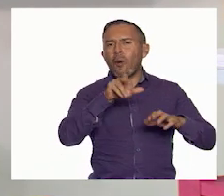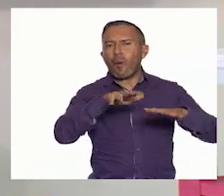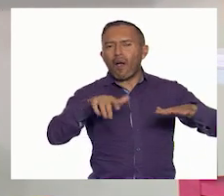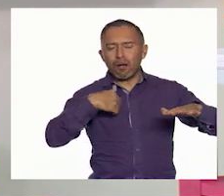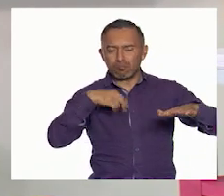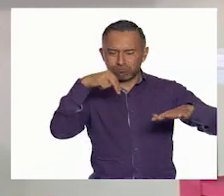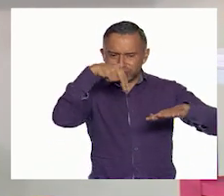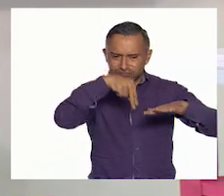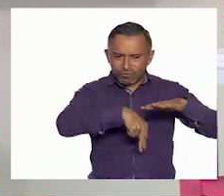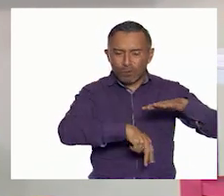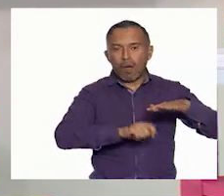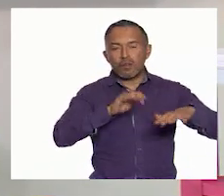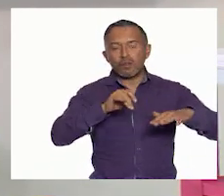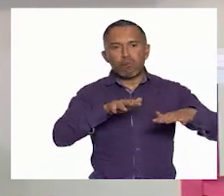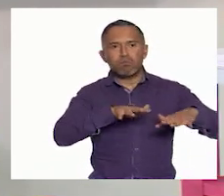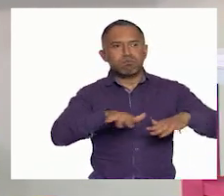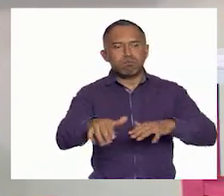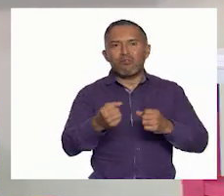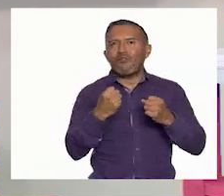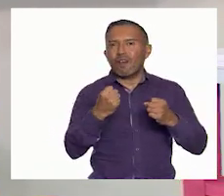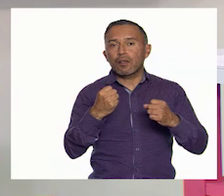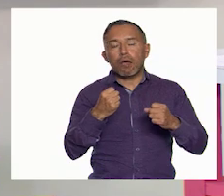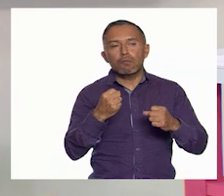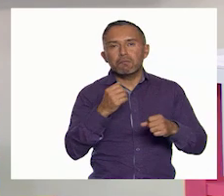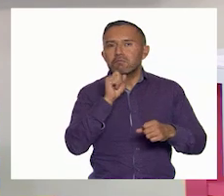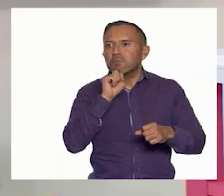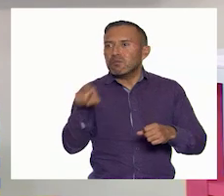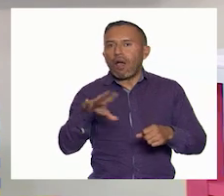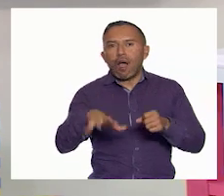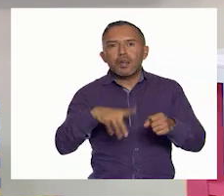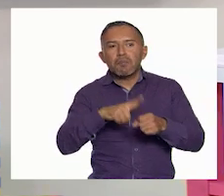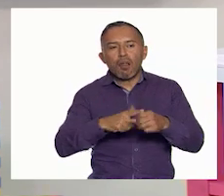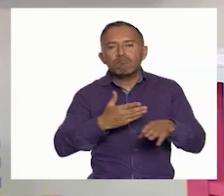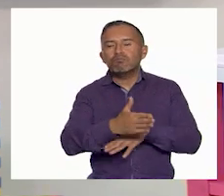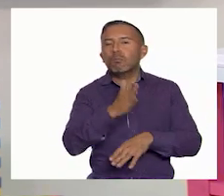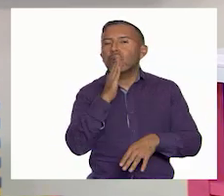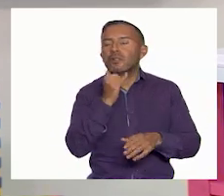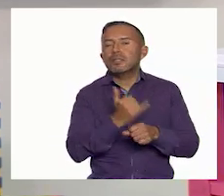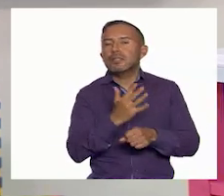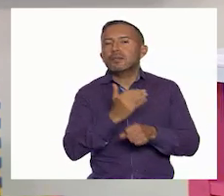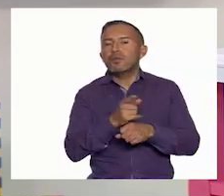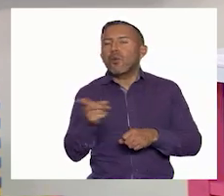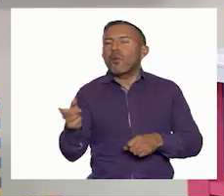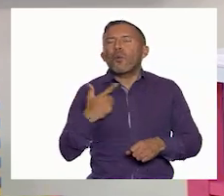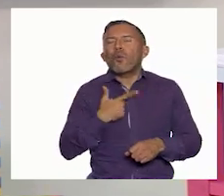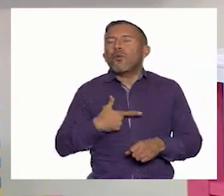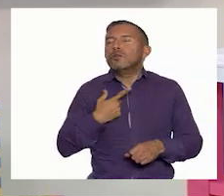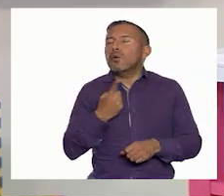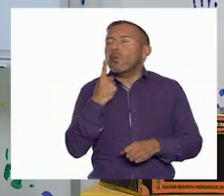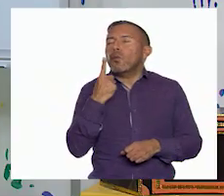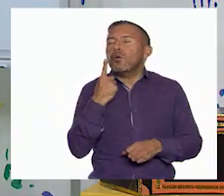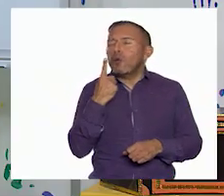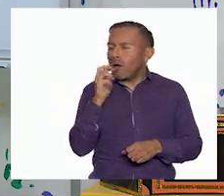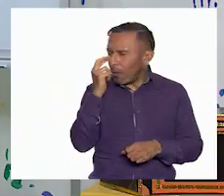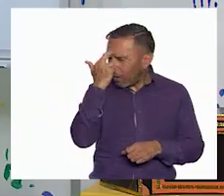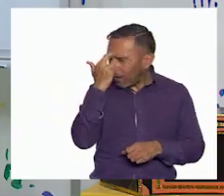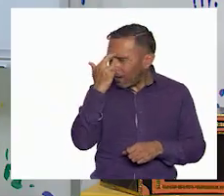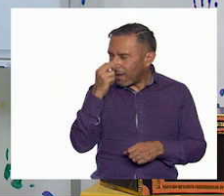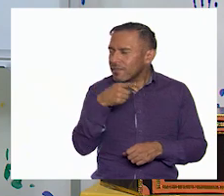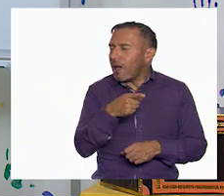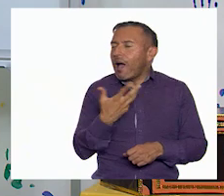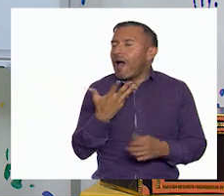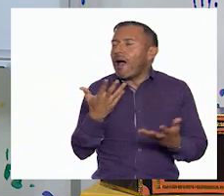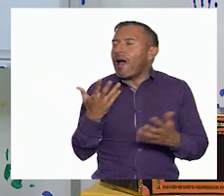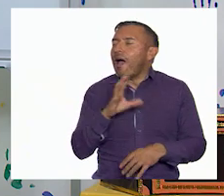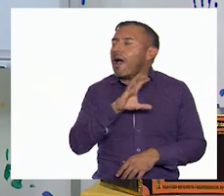incluso los animales no podían pasar. Pero había algo en particular que a él le gustaba hacer. Pili, ¿tú te acuerdas qué era? Claro que sí, a él